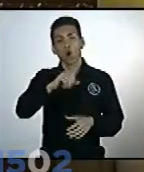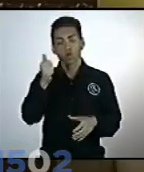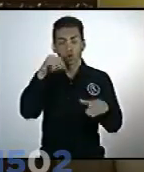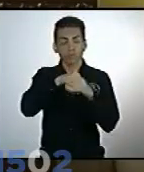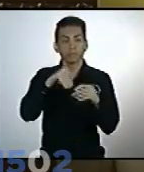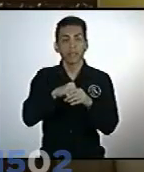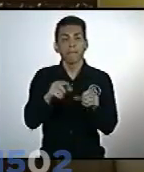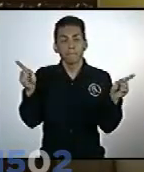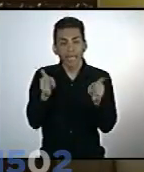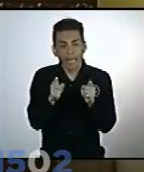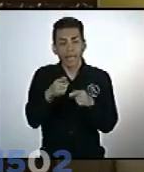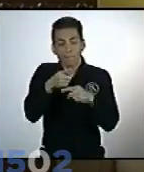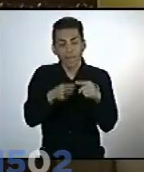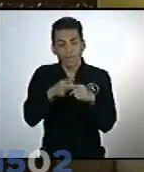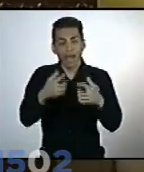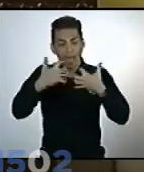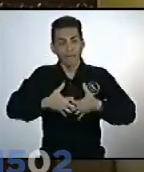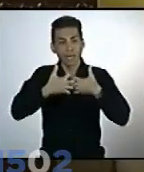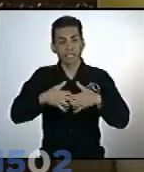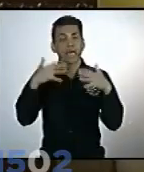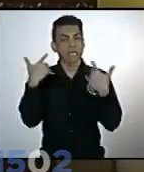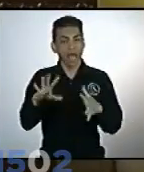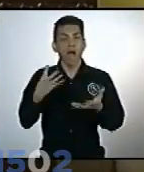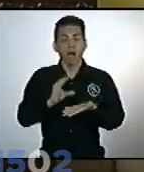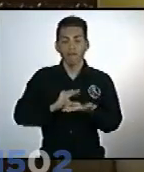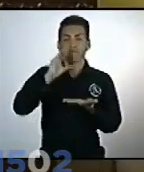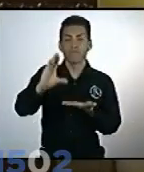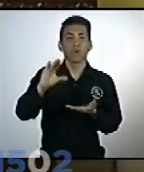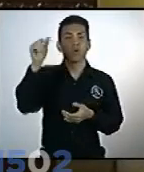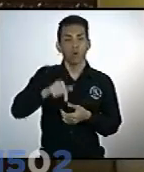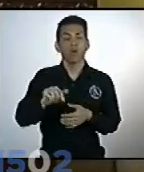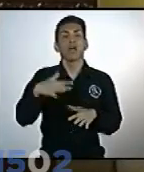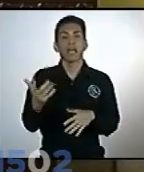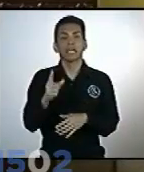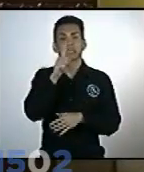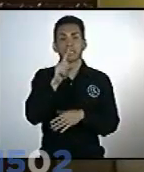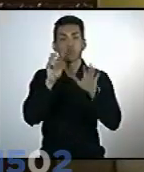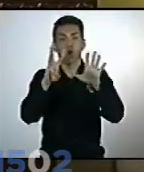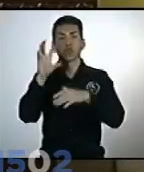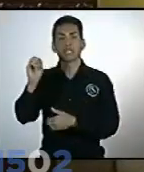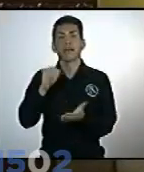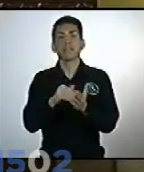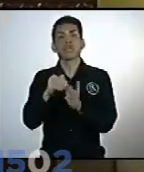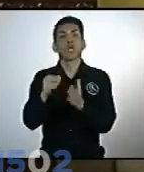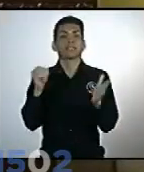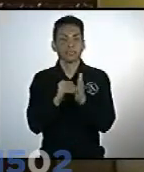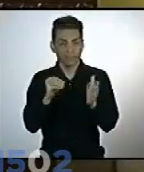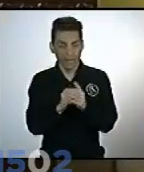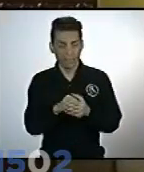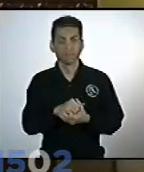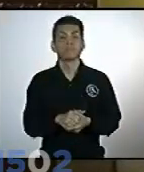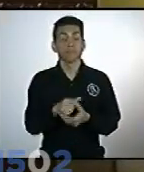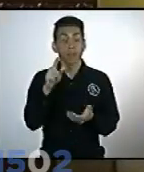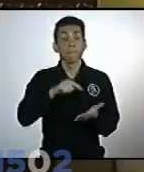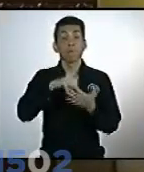micro, mediana y pequeña empresa, se ha logrado desembolsar a la fecha 180 millones de quetzales. El programa